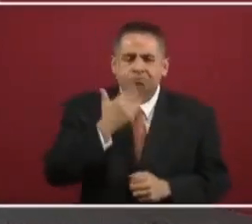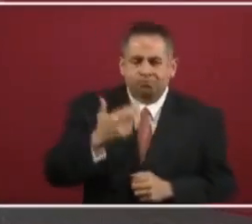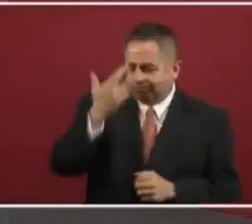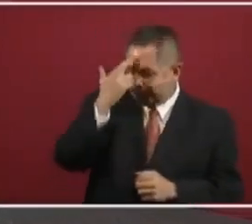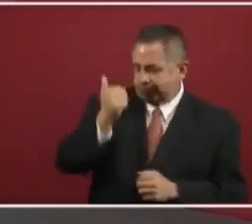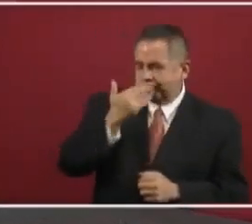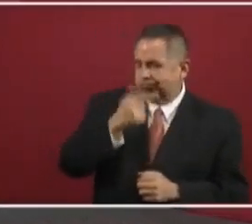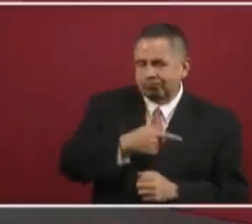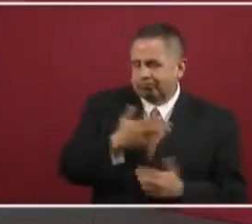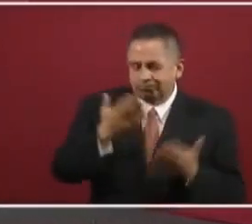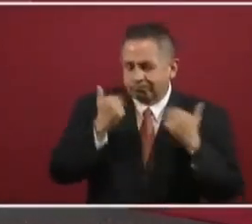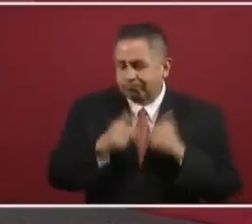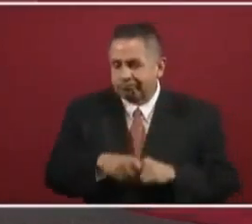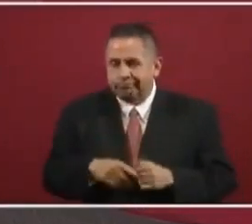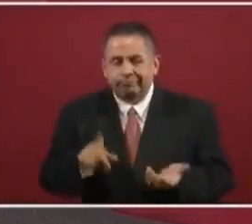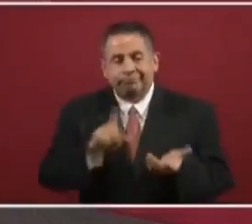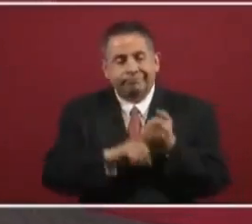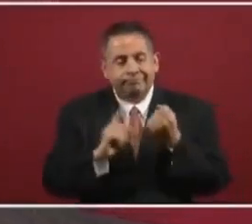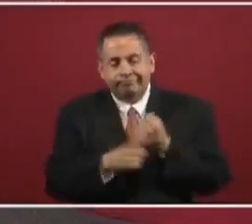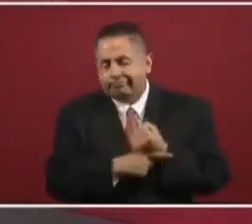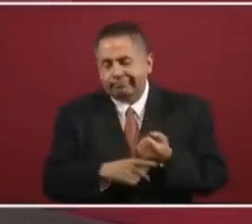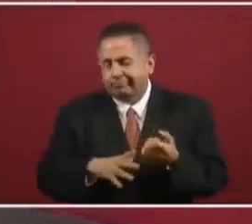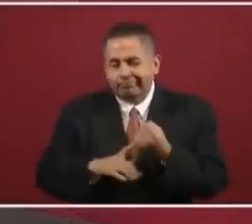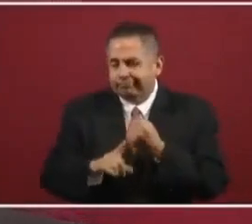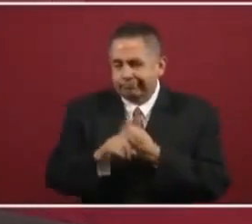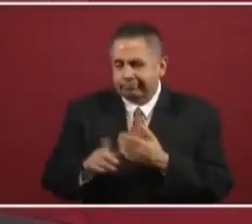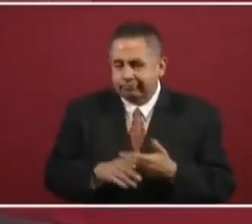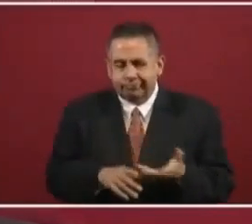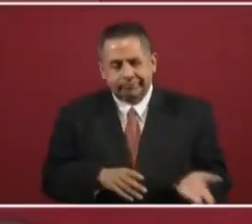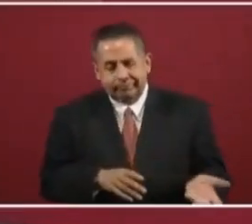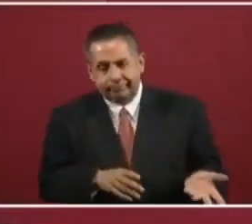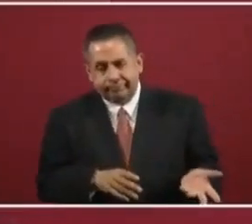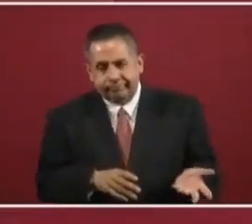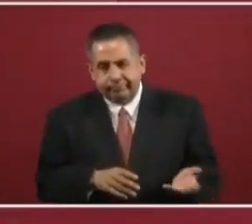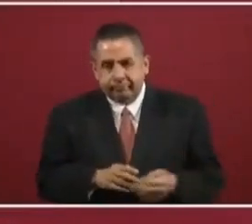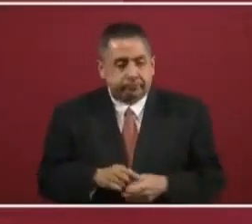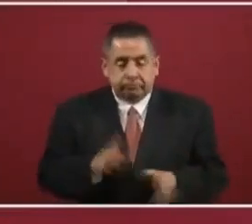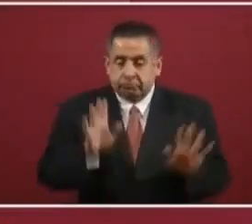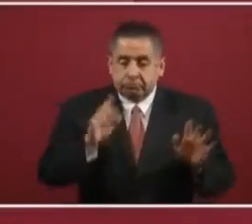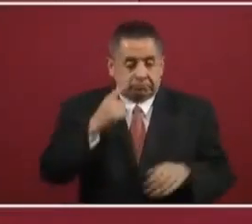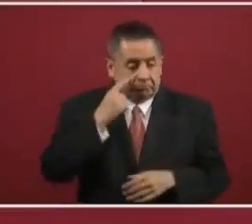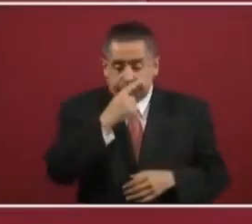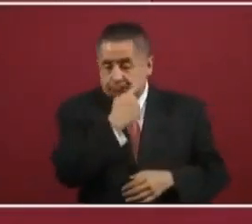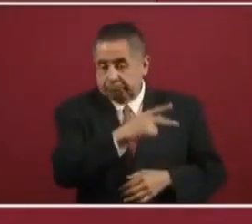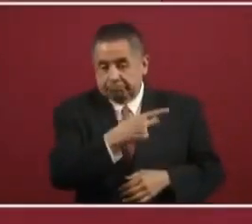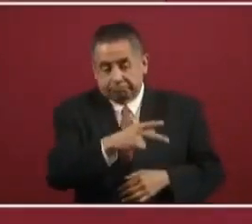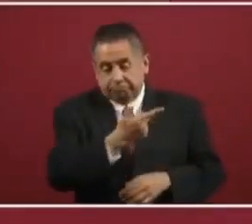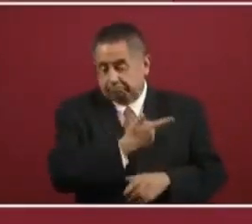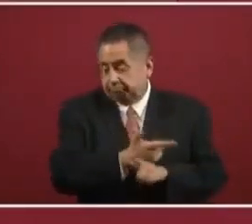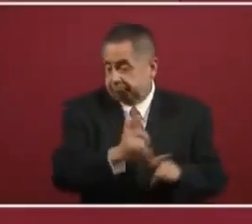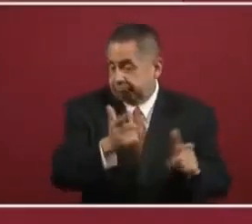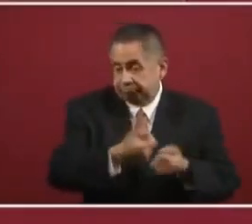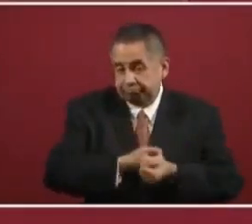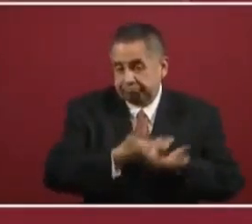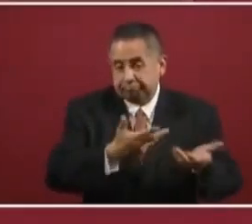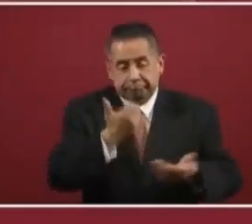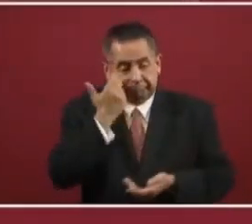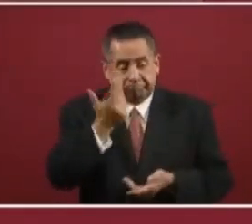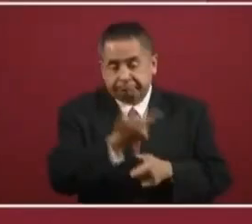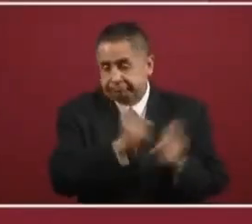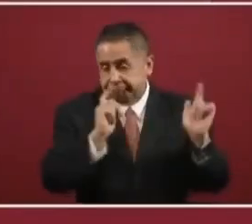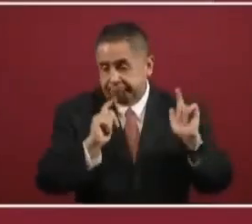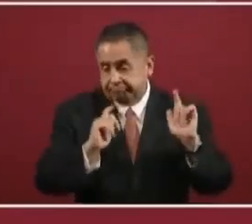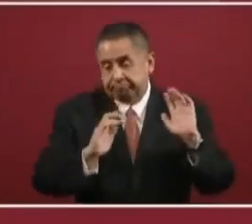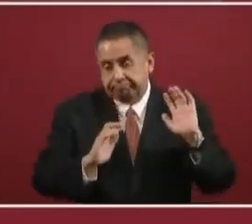motivo de fondo pero también Somos libres este